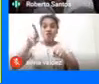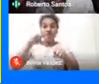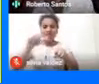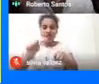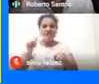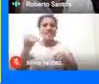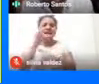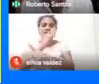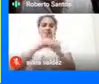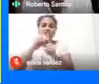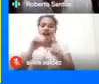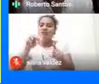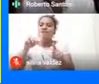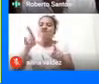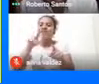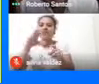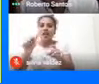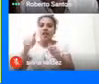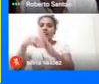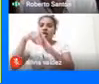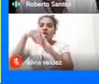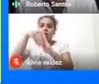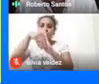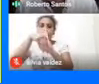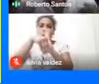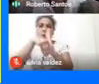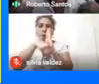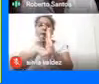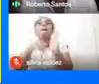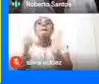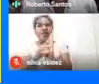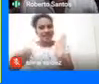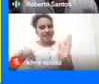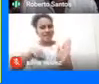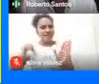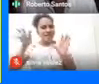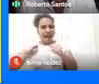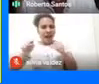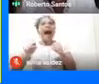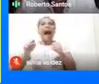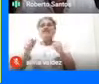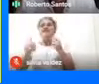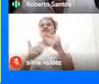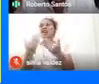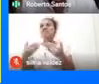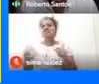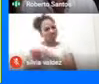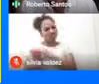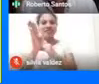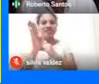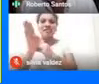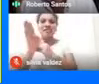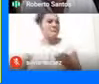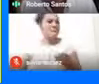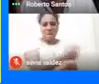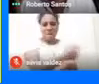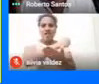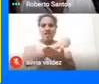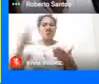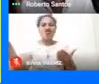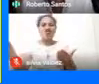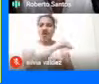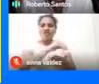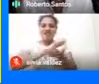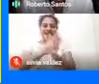la cultura Muisca Estaba en decadencia Por eso Los españoles Entran con tanta facilidad Y arrasan Con todo lo que encuentran